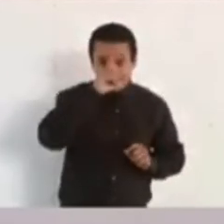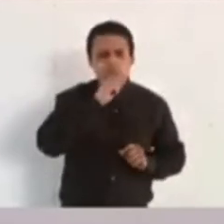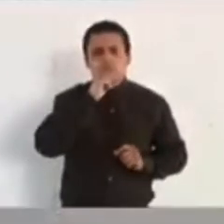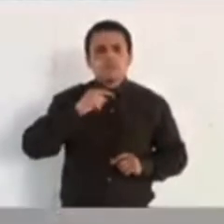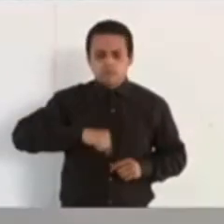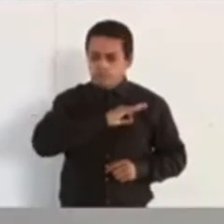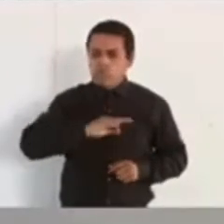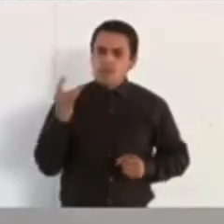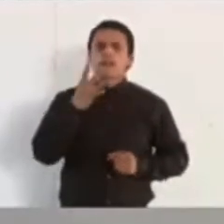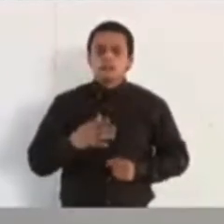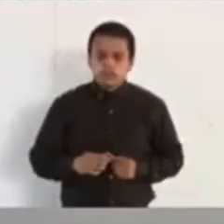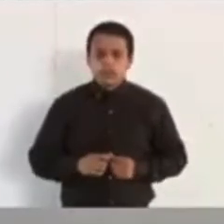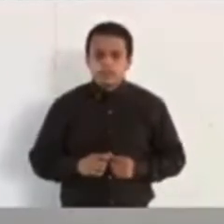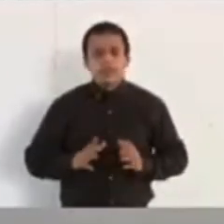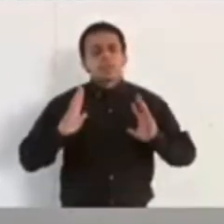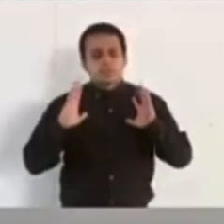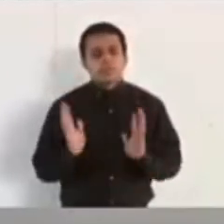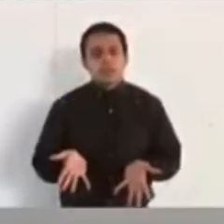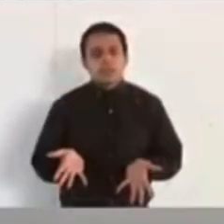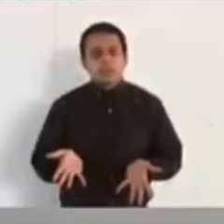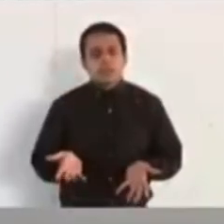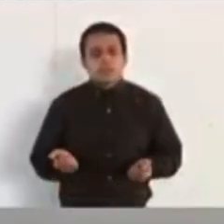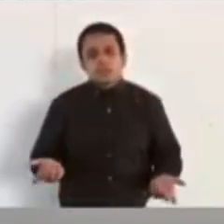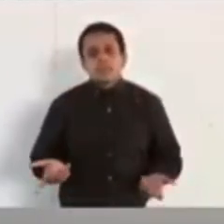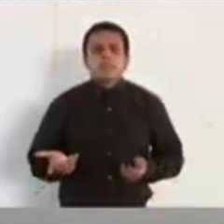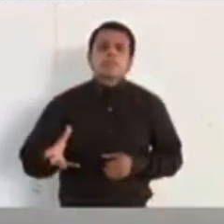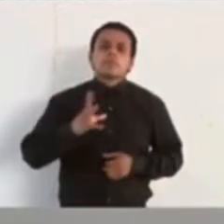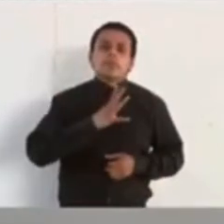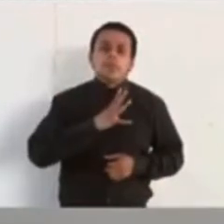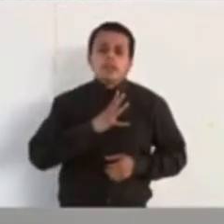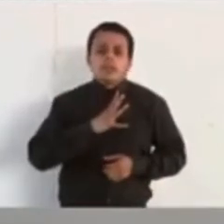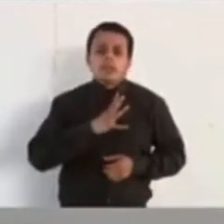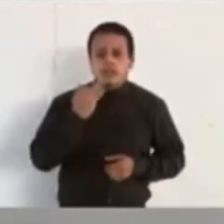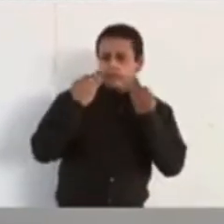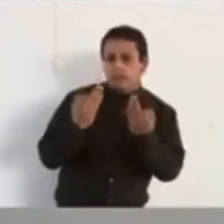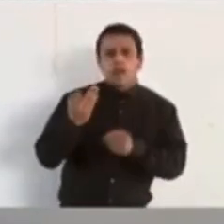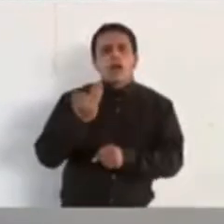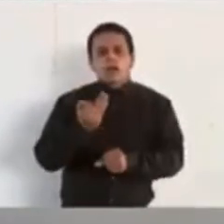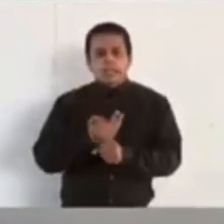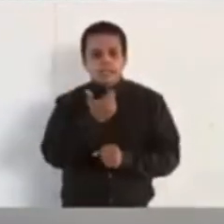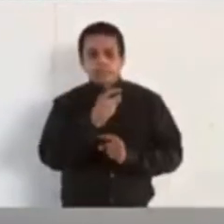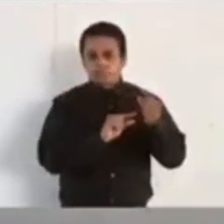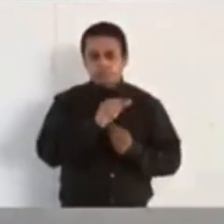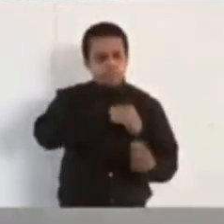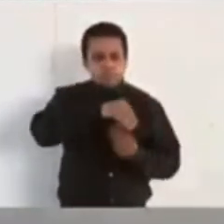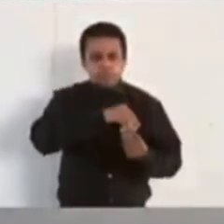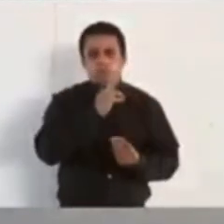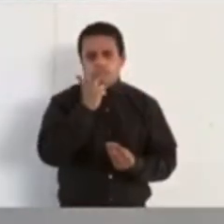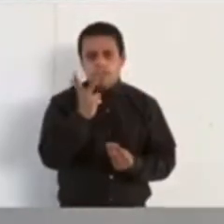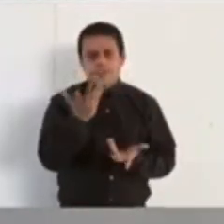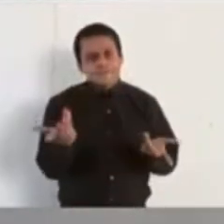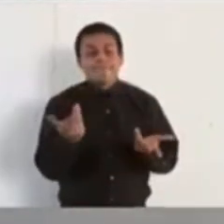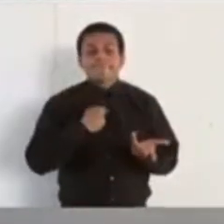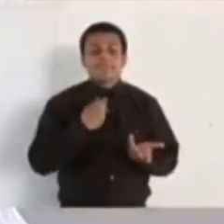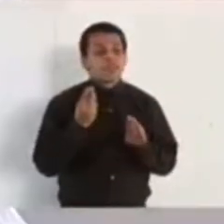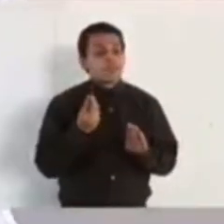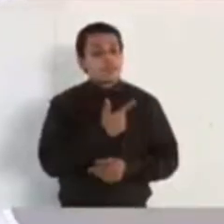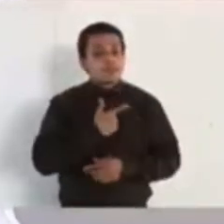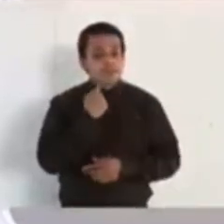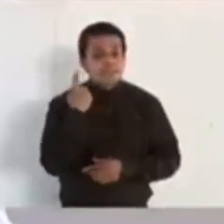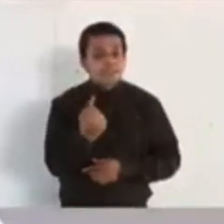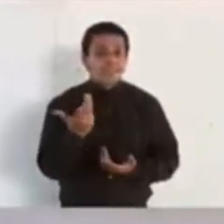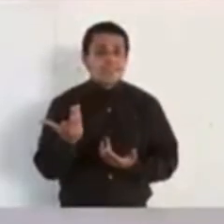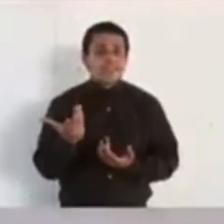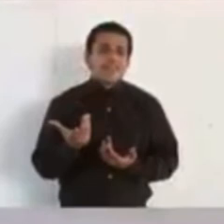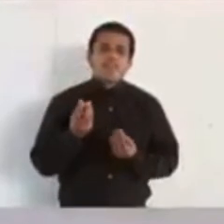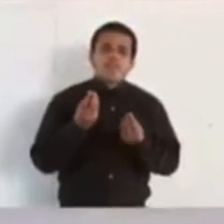económica. Ya se están viendo los resultados en materia económica. Me da mucho gusto poder decir que ya no